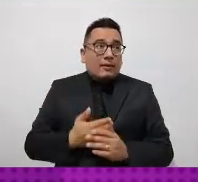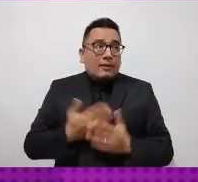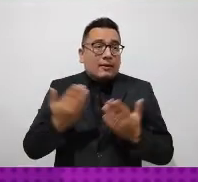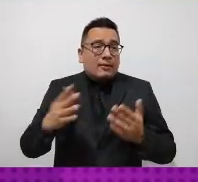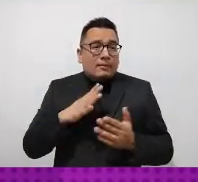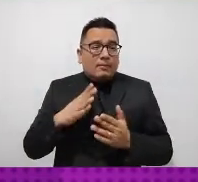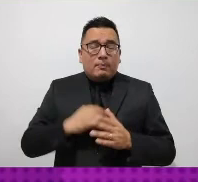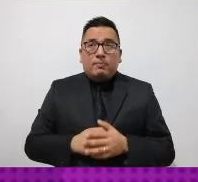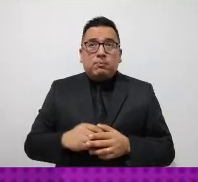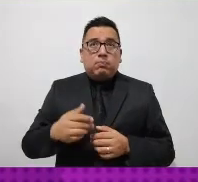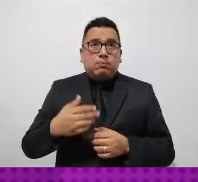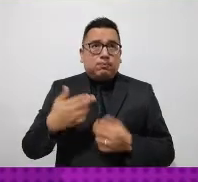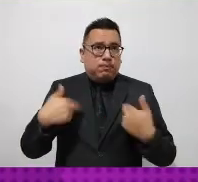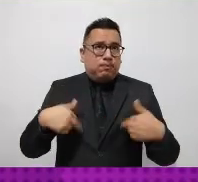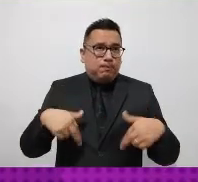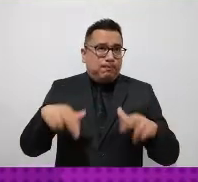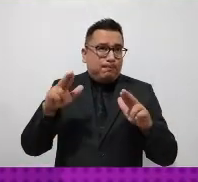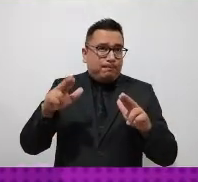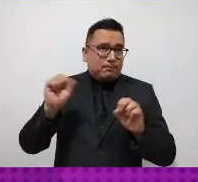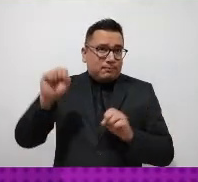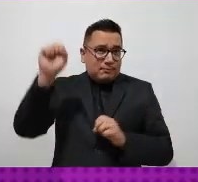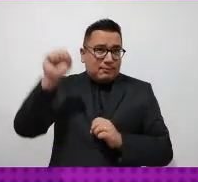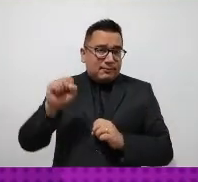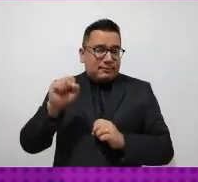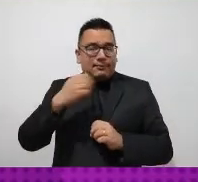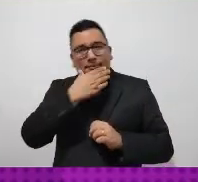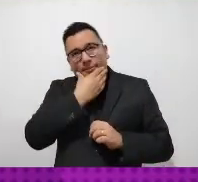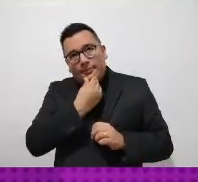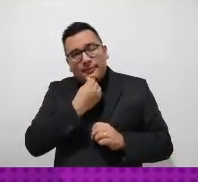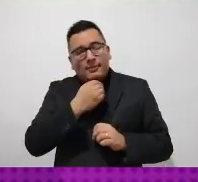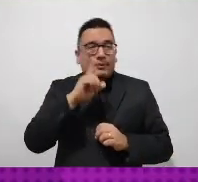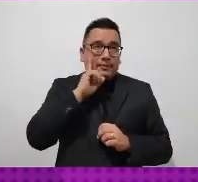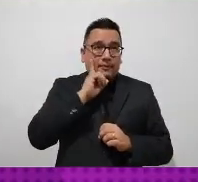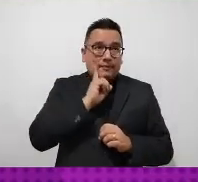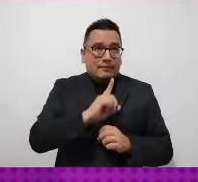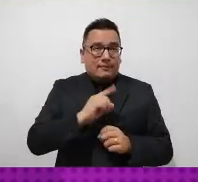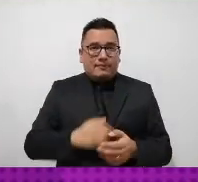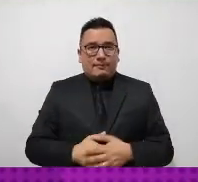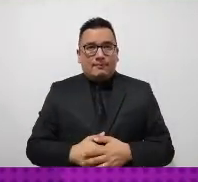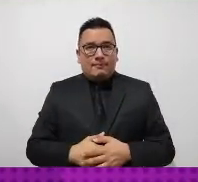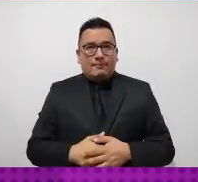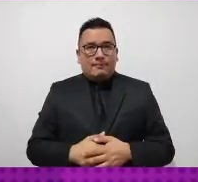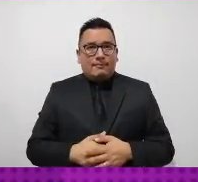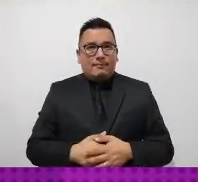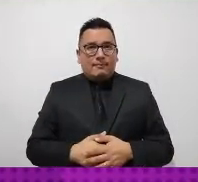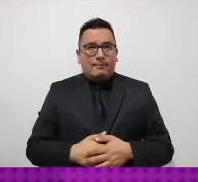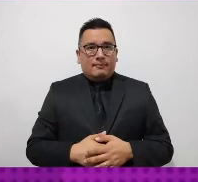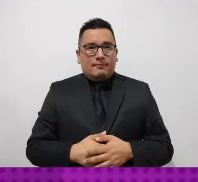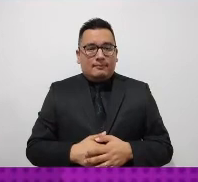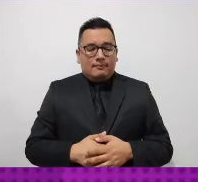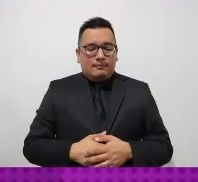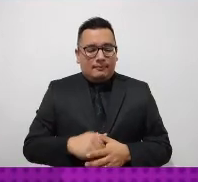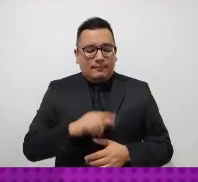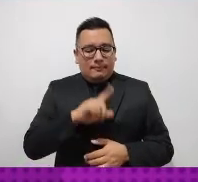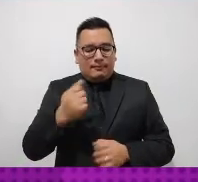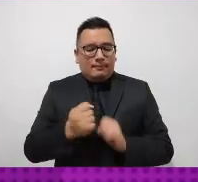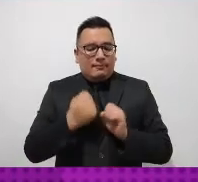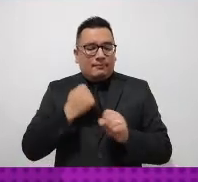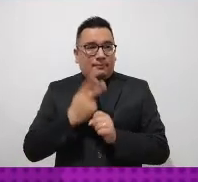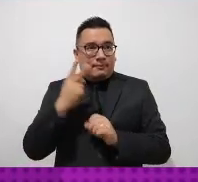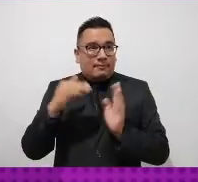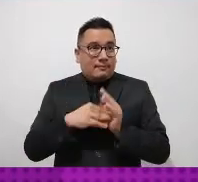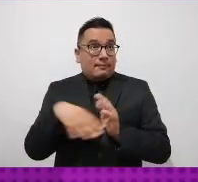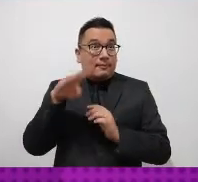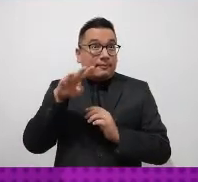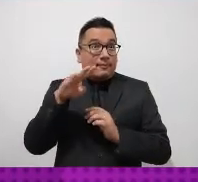el mismo número de regidoras y de síndicas sea igual de hombres, igual de mujeres. Hasta el 2019